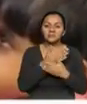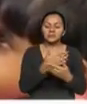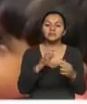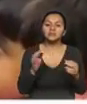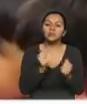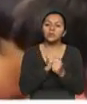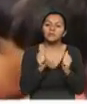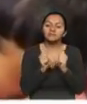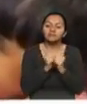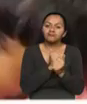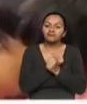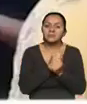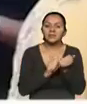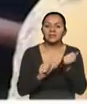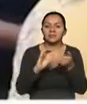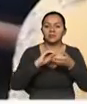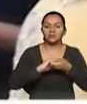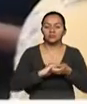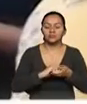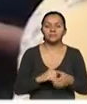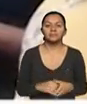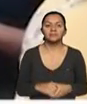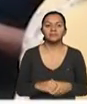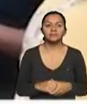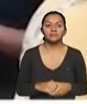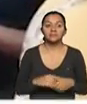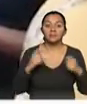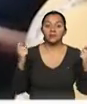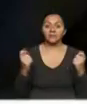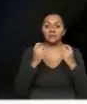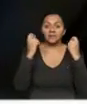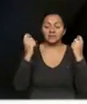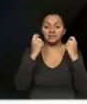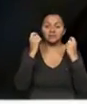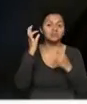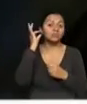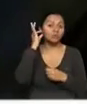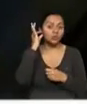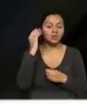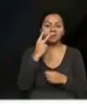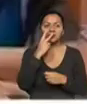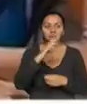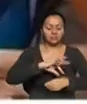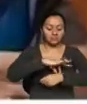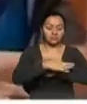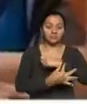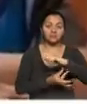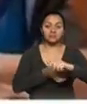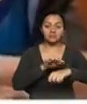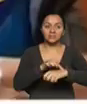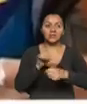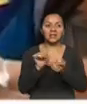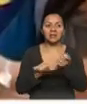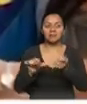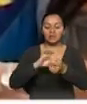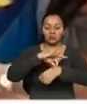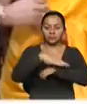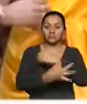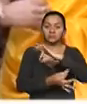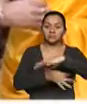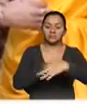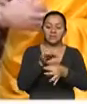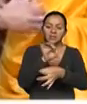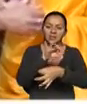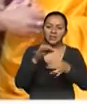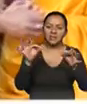entre hermanas y hermanos. Durante la festividad, las mujeres atan a las muñecas de sus hermanos unos hilos sagrados